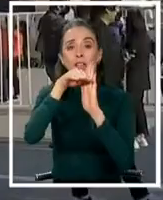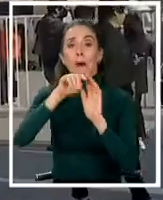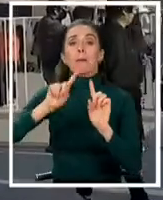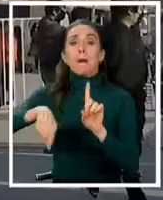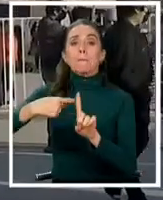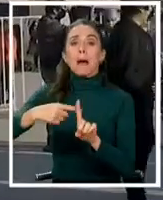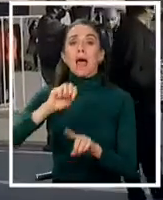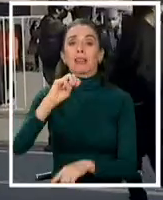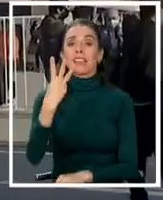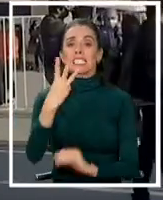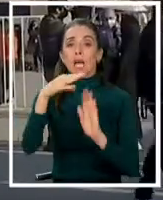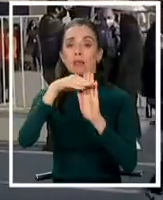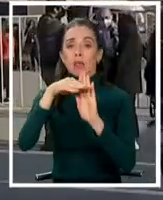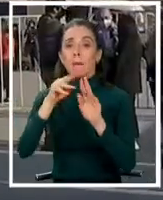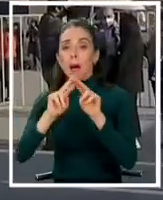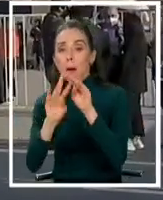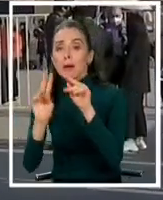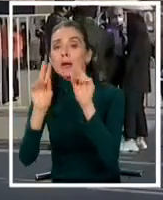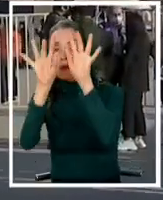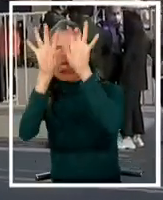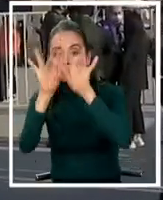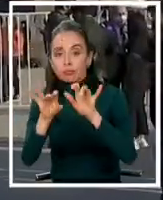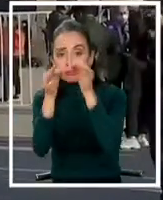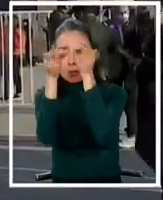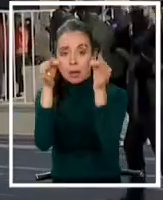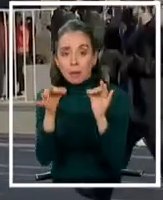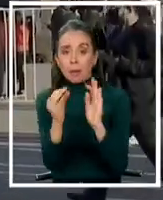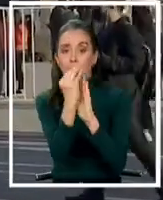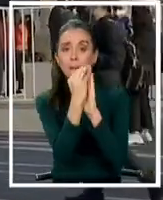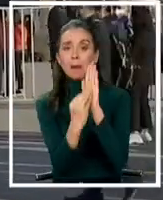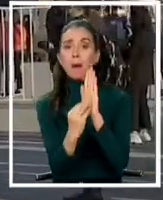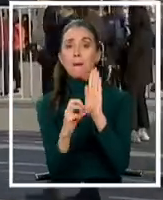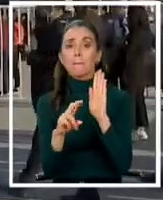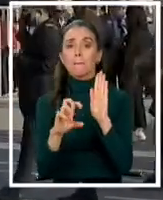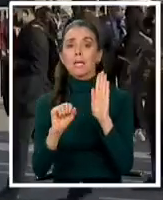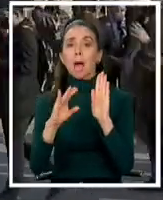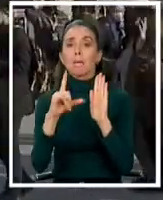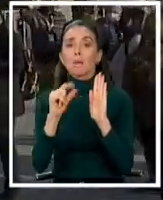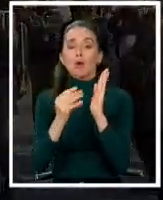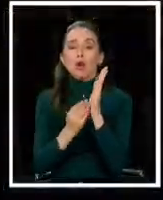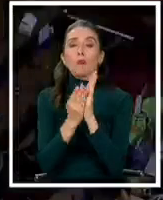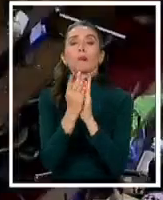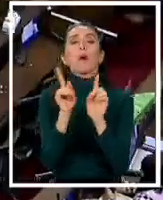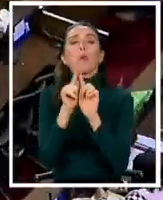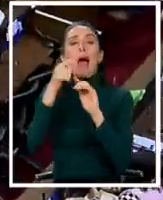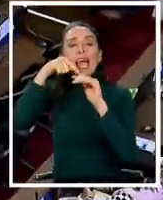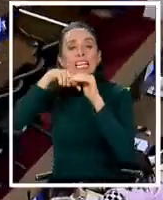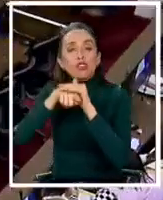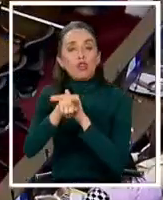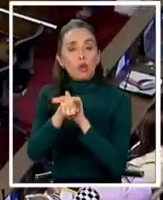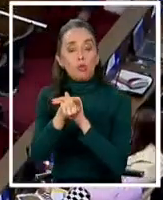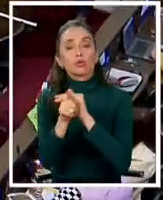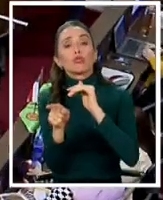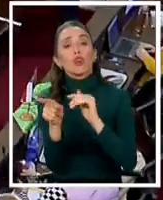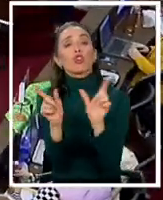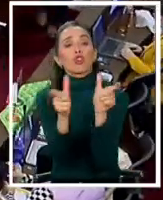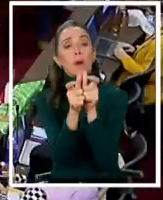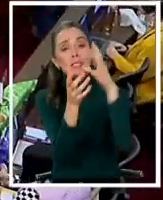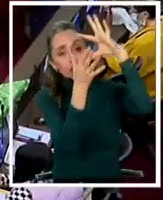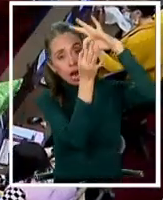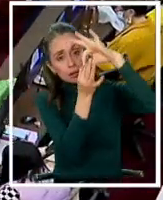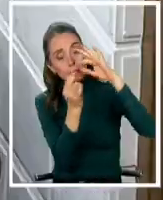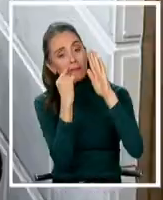tercera, que es la preparación, la redacción del preámbulo de la nueva Constitución, que es algo así como su introducción. La de armonización velará por